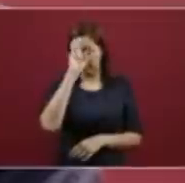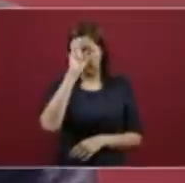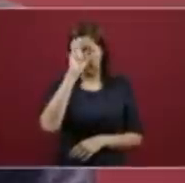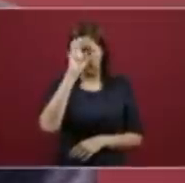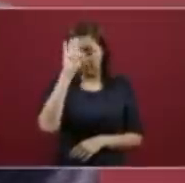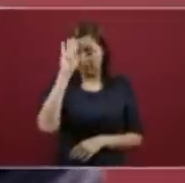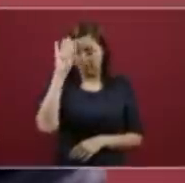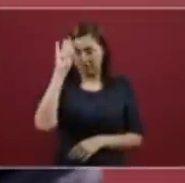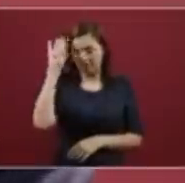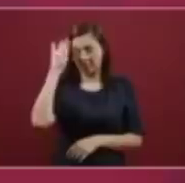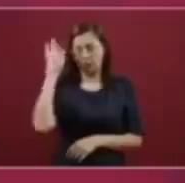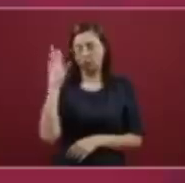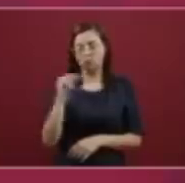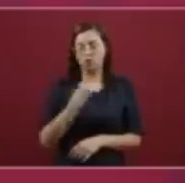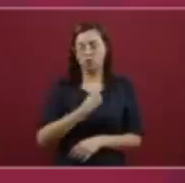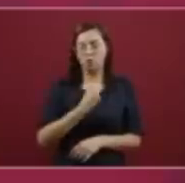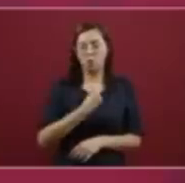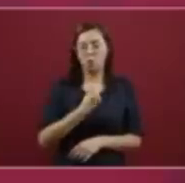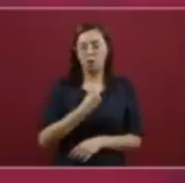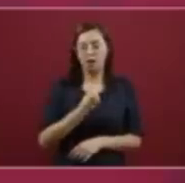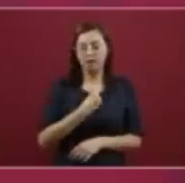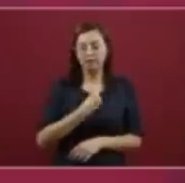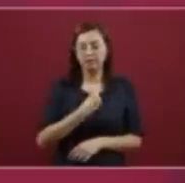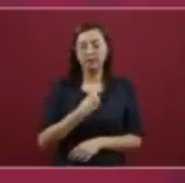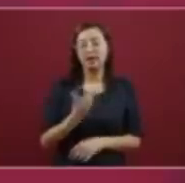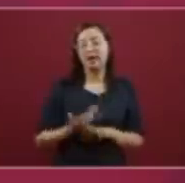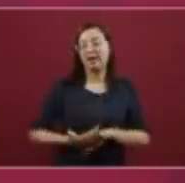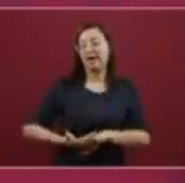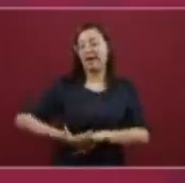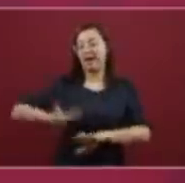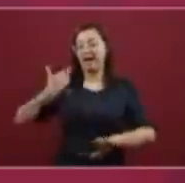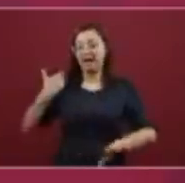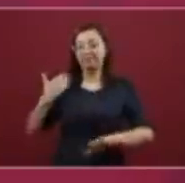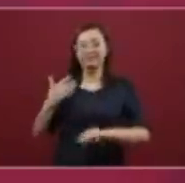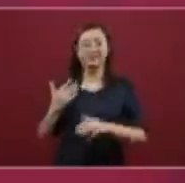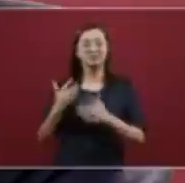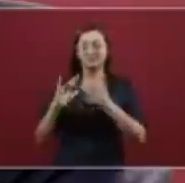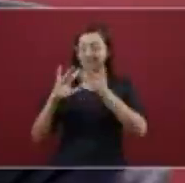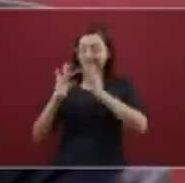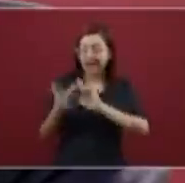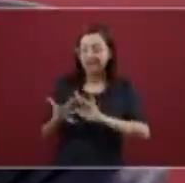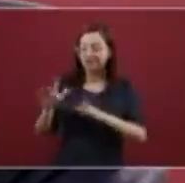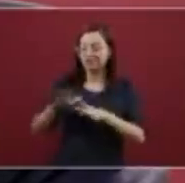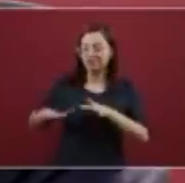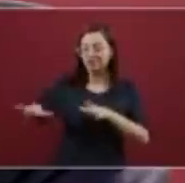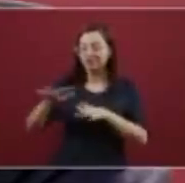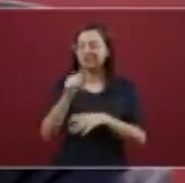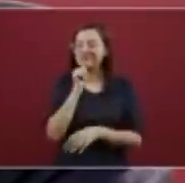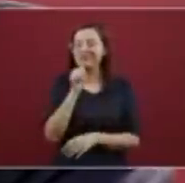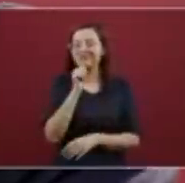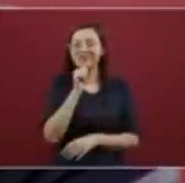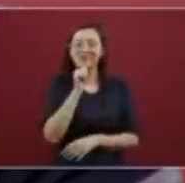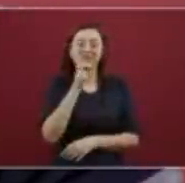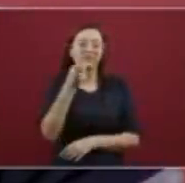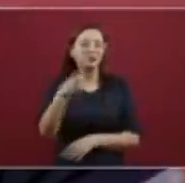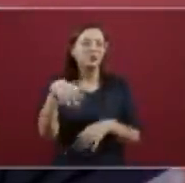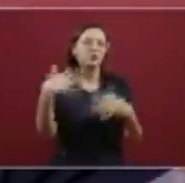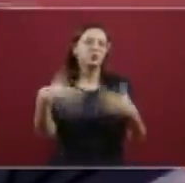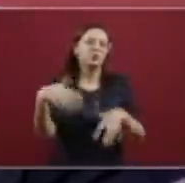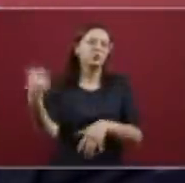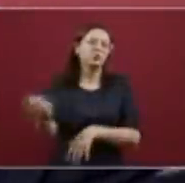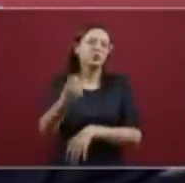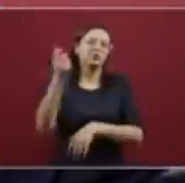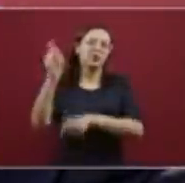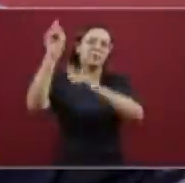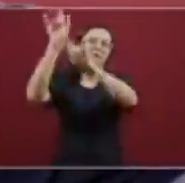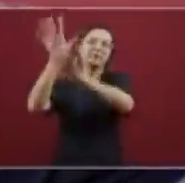No existían las redes sociales, por eso hablo de las benditas redes sociales. Entonces